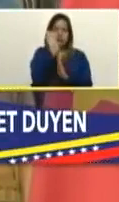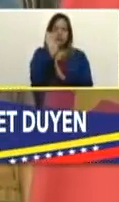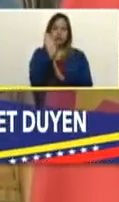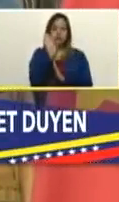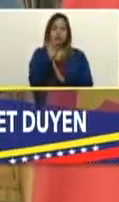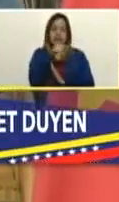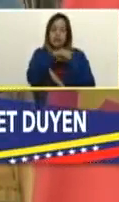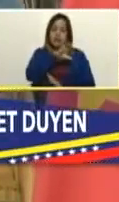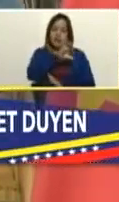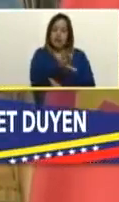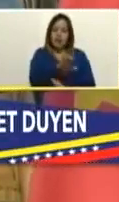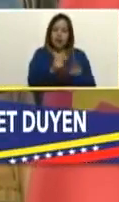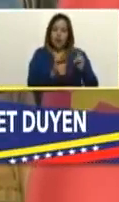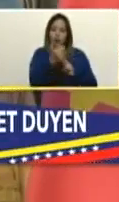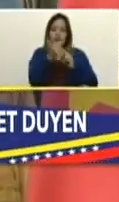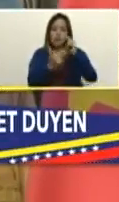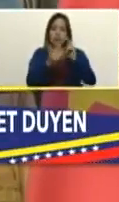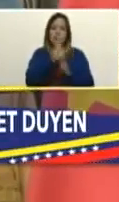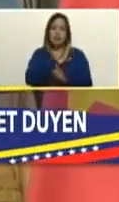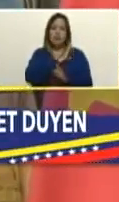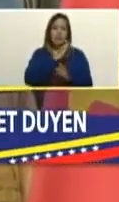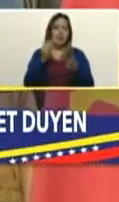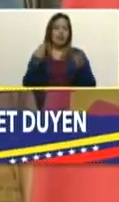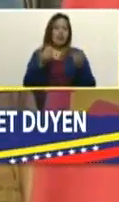la Vietnam que construye su prosperidad,